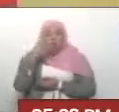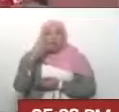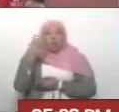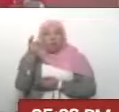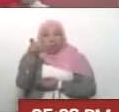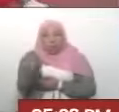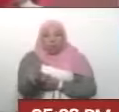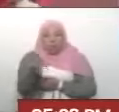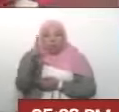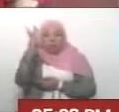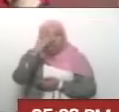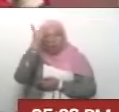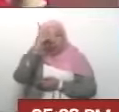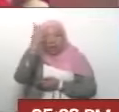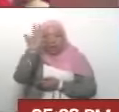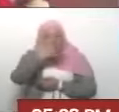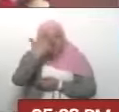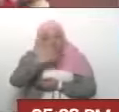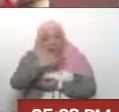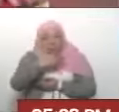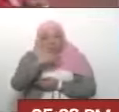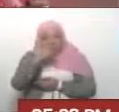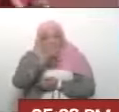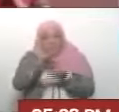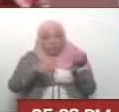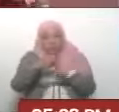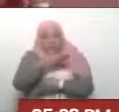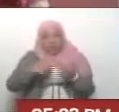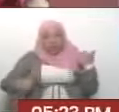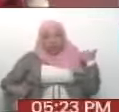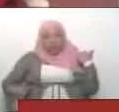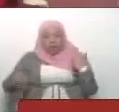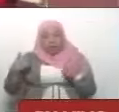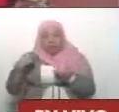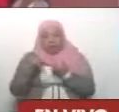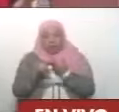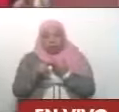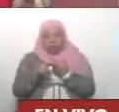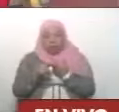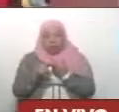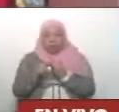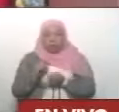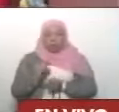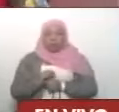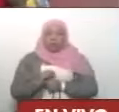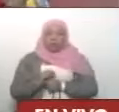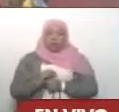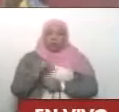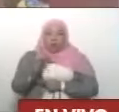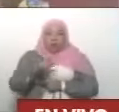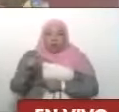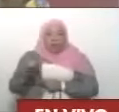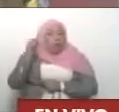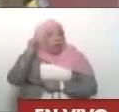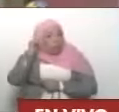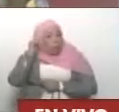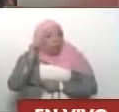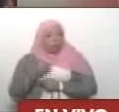de Delcy, de Cilia, de los que están aquí, Jacqueline,